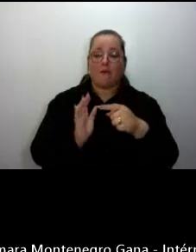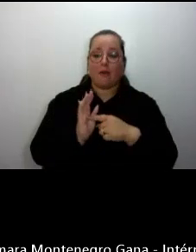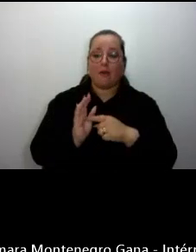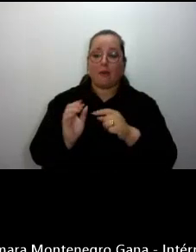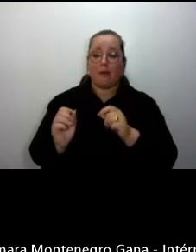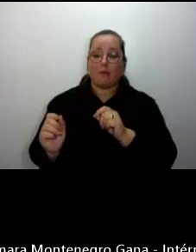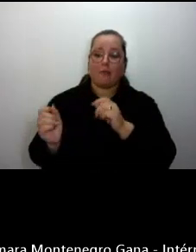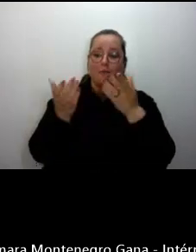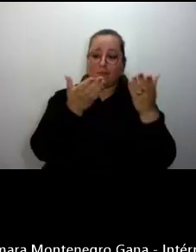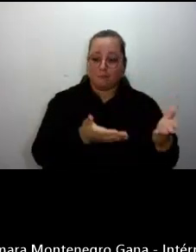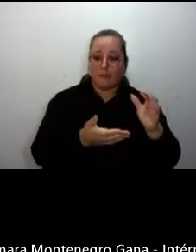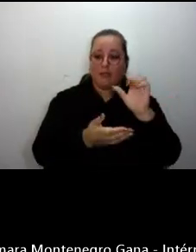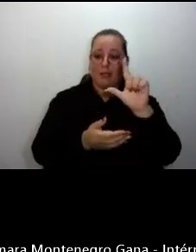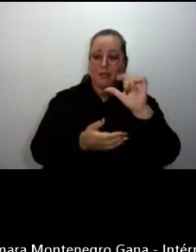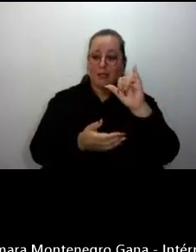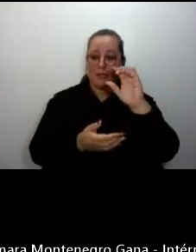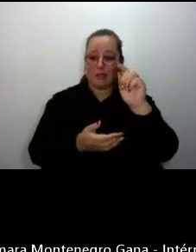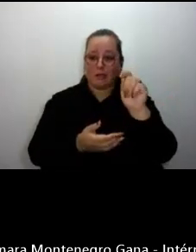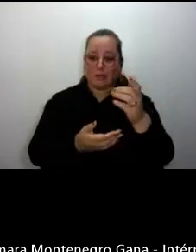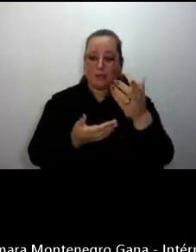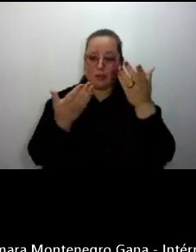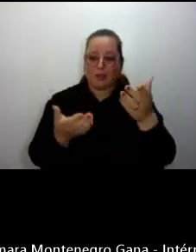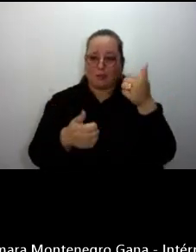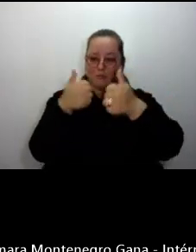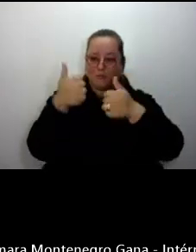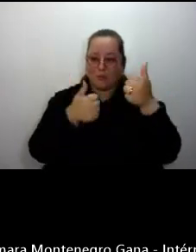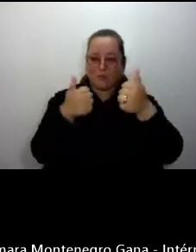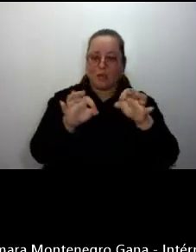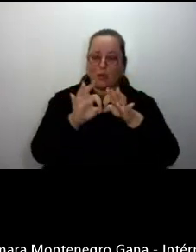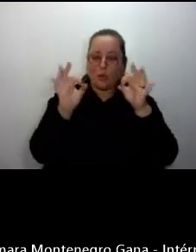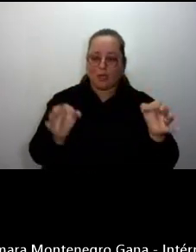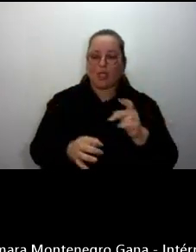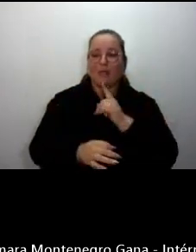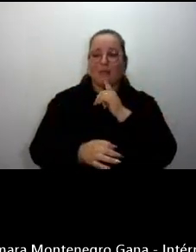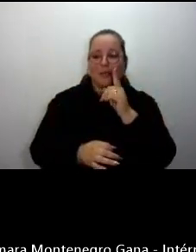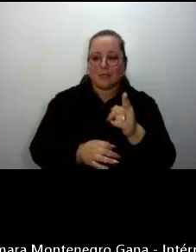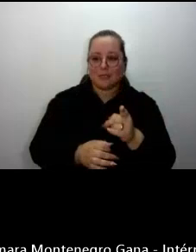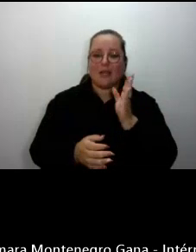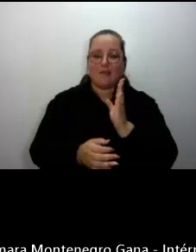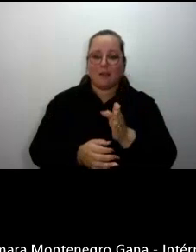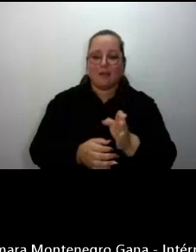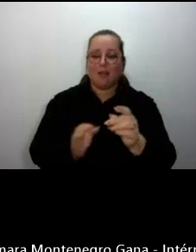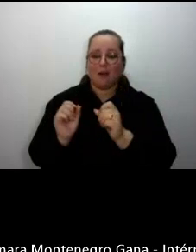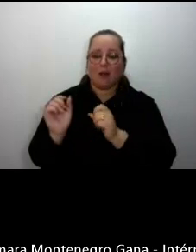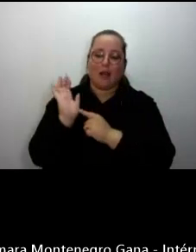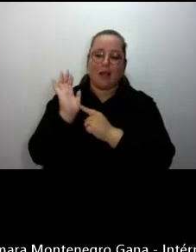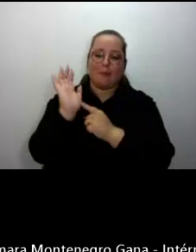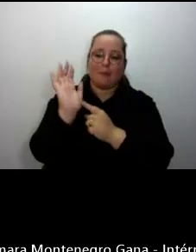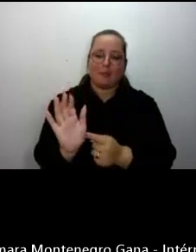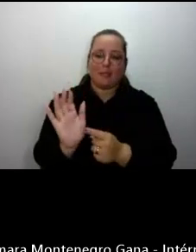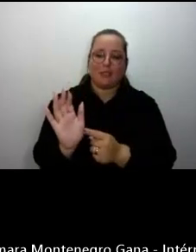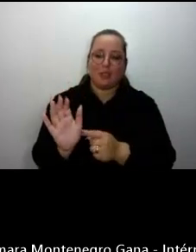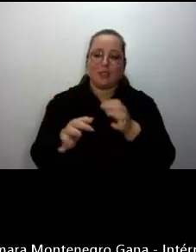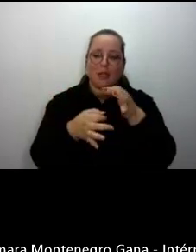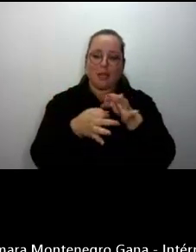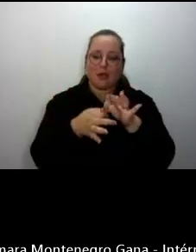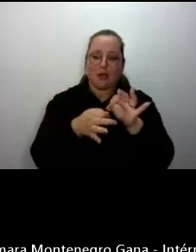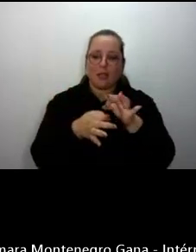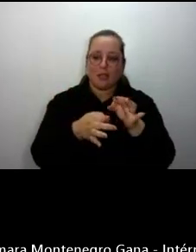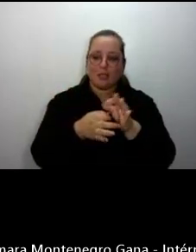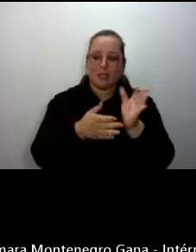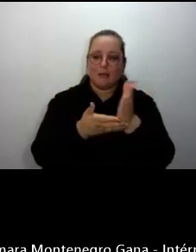a Elliot Gárate, profesional de la Unidad de Educación Especial, que va a continuar, ¿cierto?, con la presentación de las orientaciones del